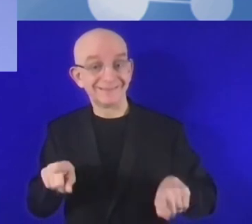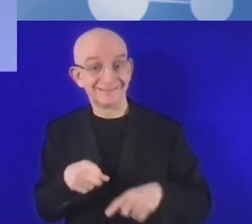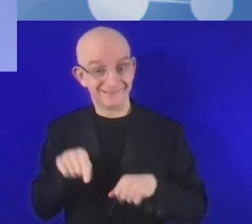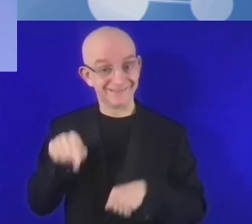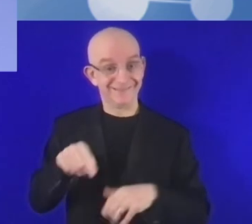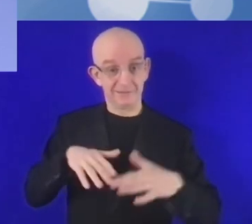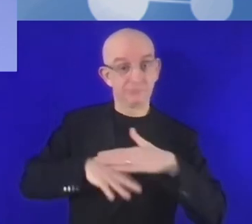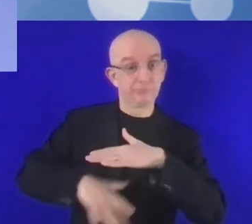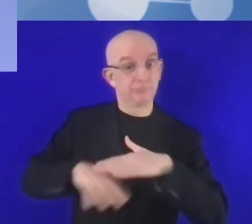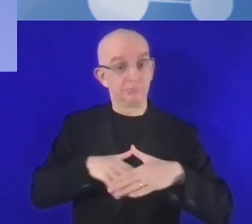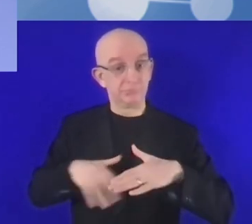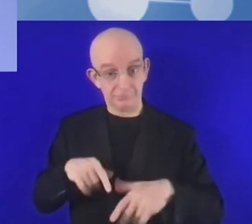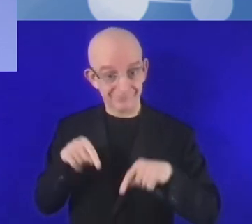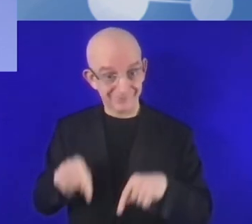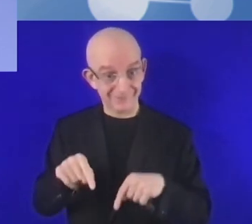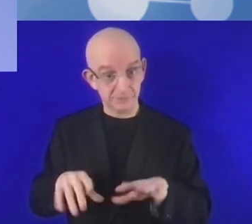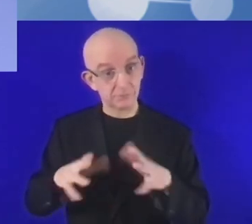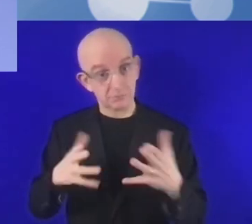porque la calidad